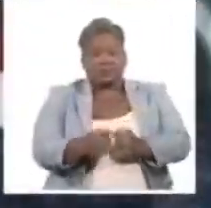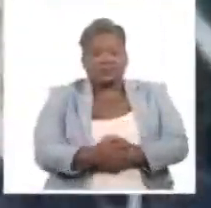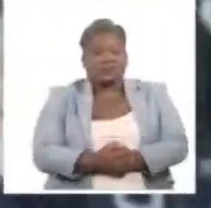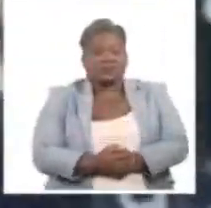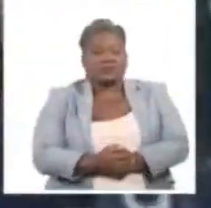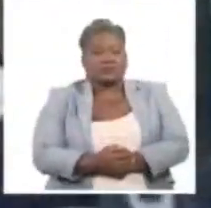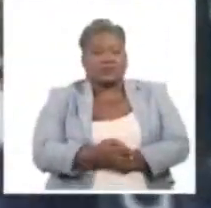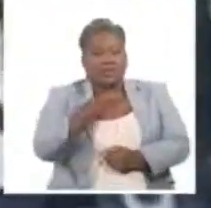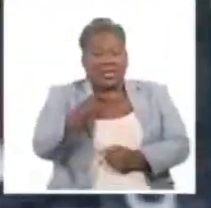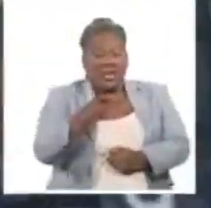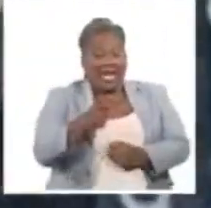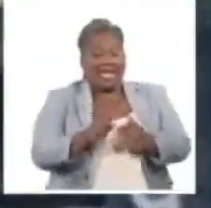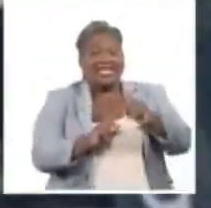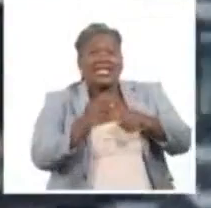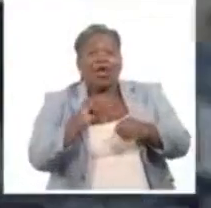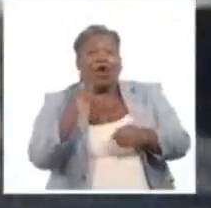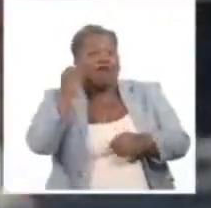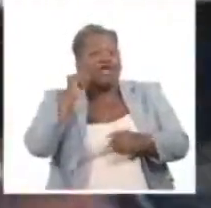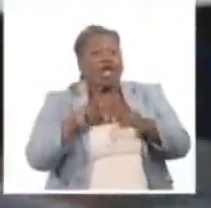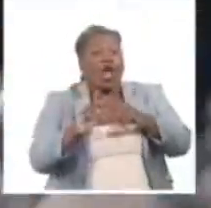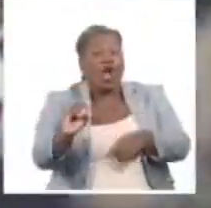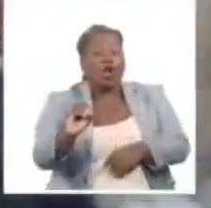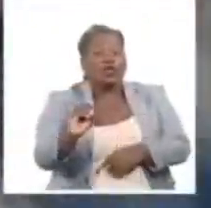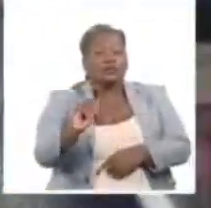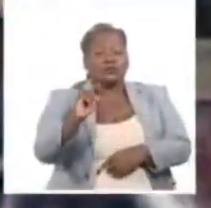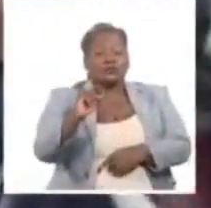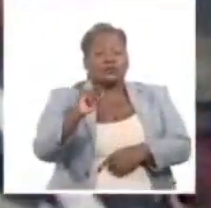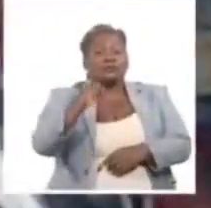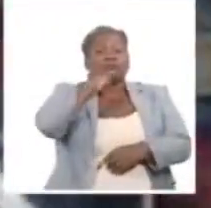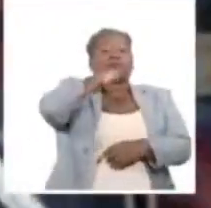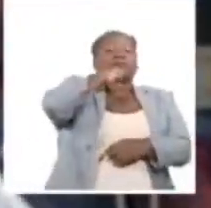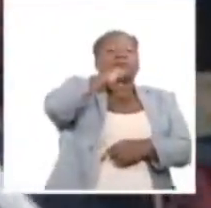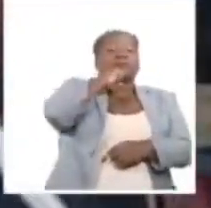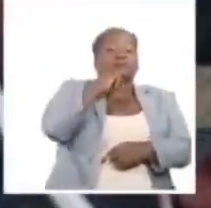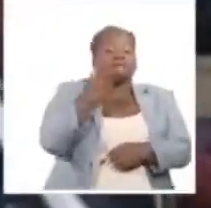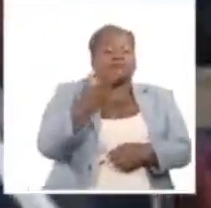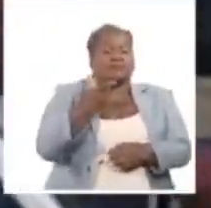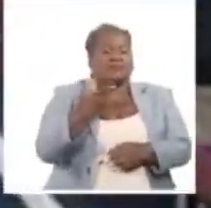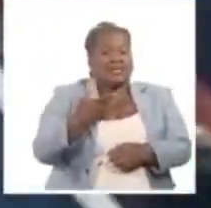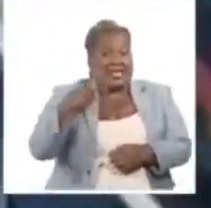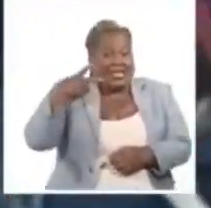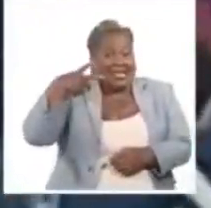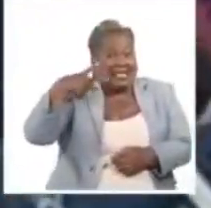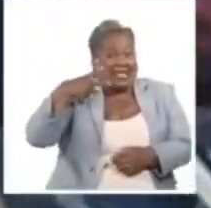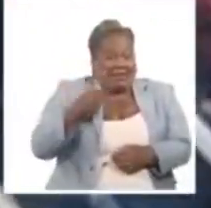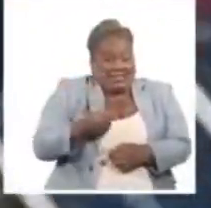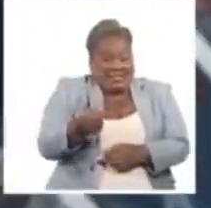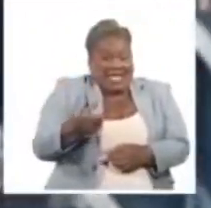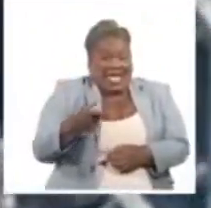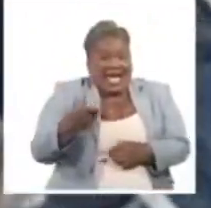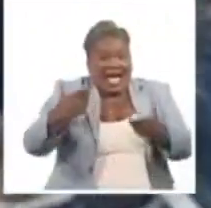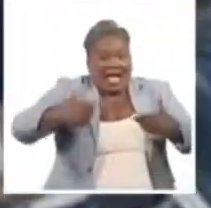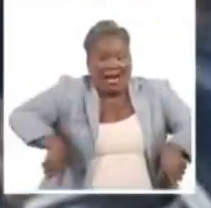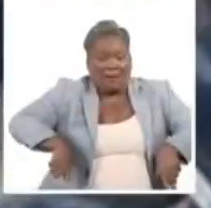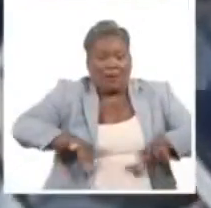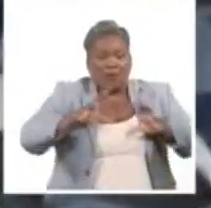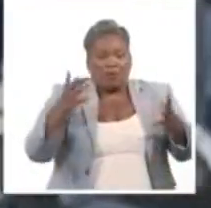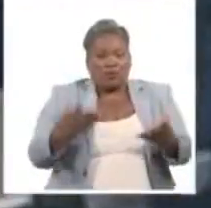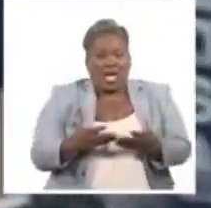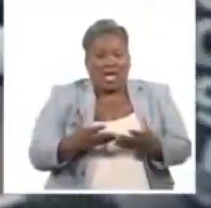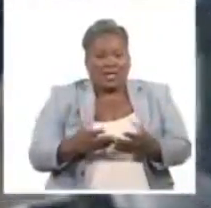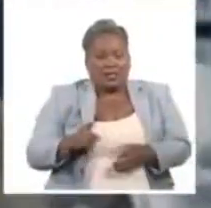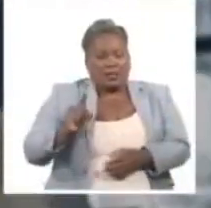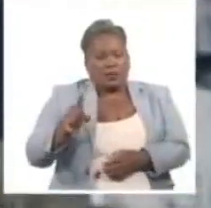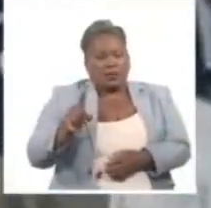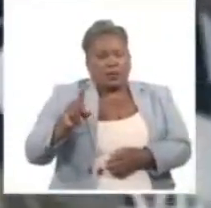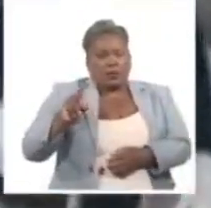Ahí va Teófilo Bocadella, viéndolo con la derecha, y creo que está a punto Teófilo de convertirse por tercera vez en campeón mundial. Se está cayendo, no llegó al suelo, le